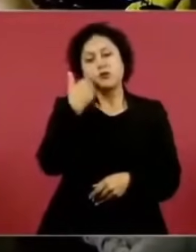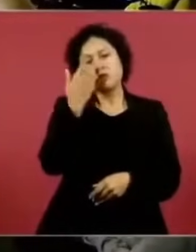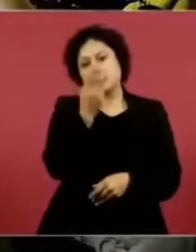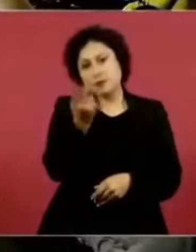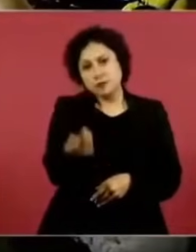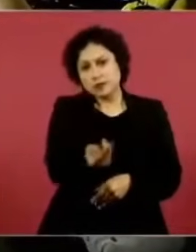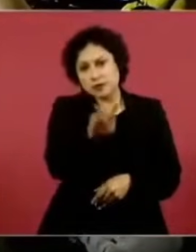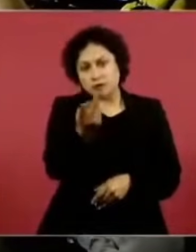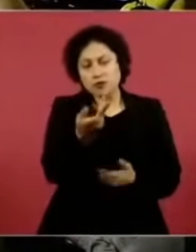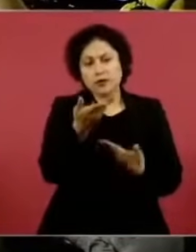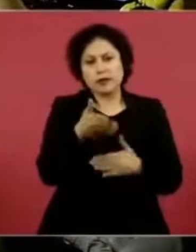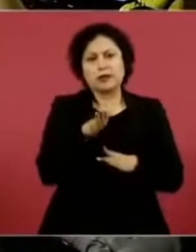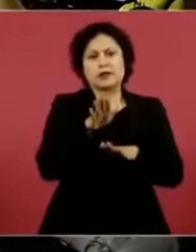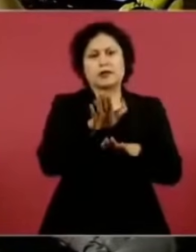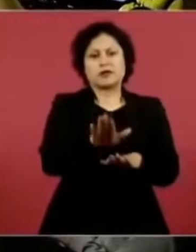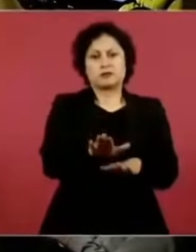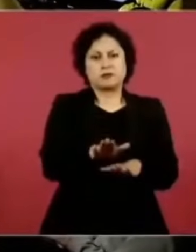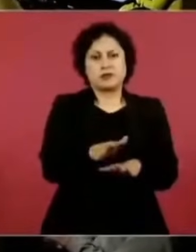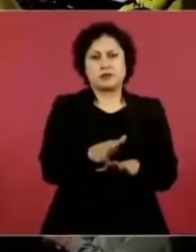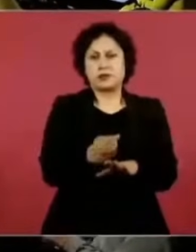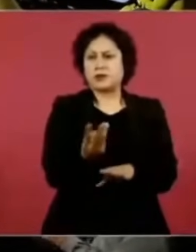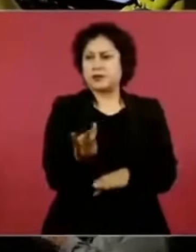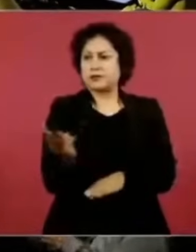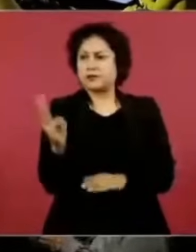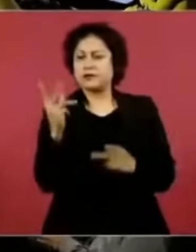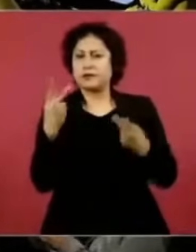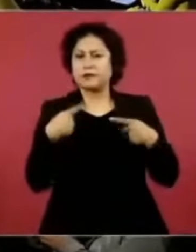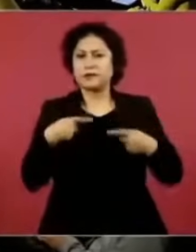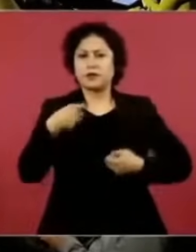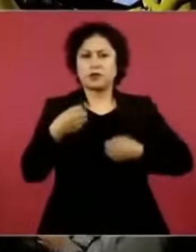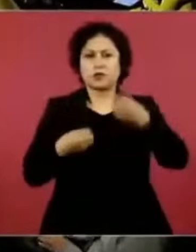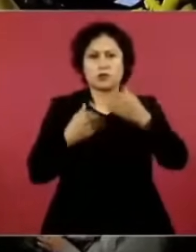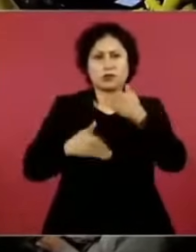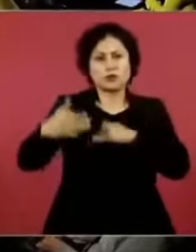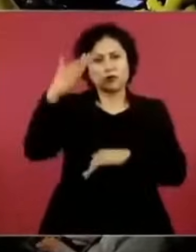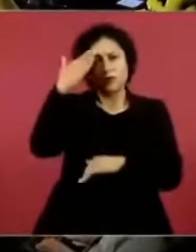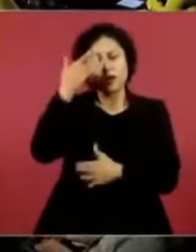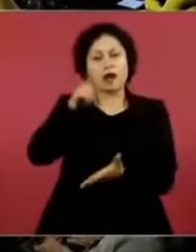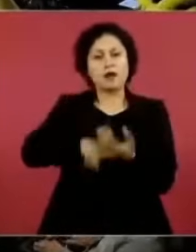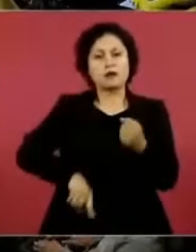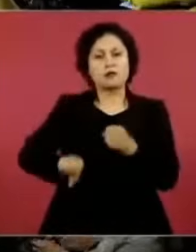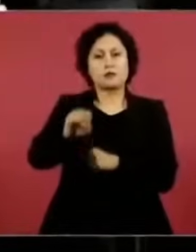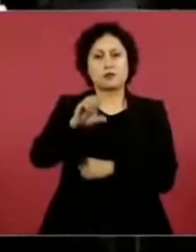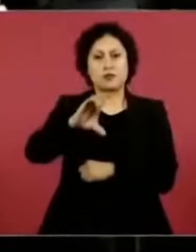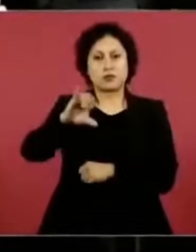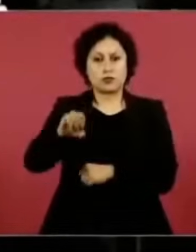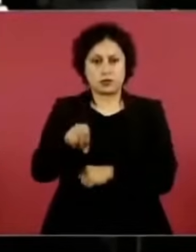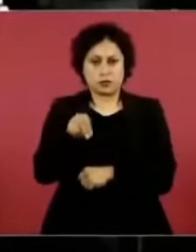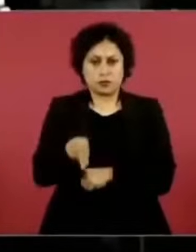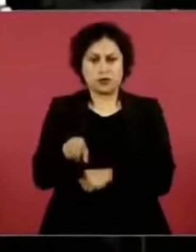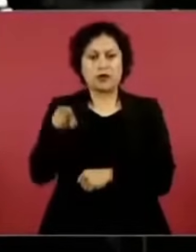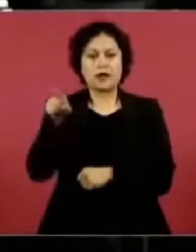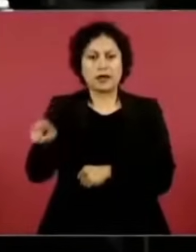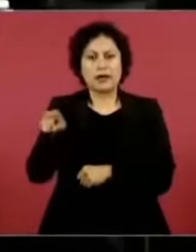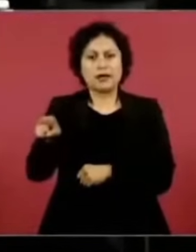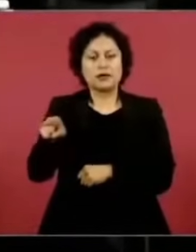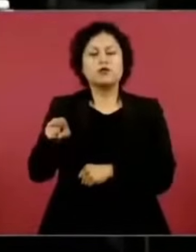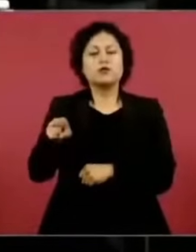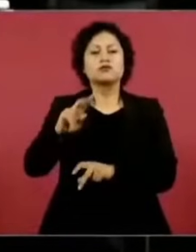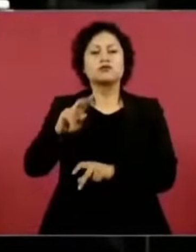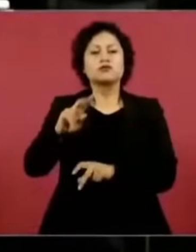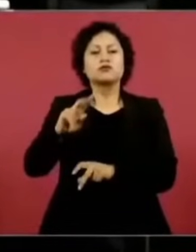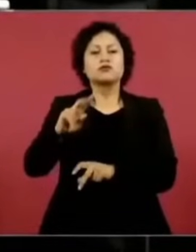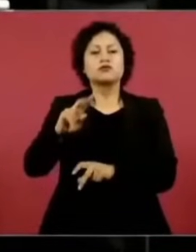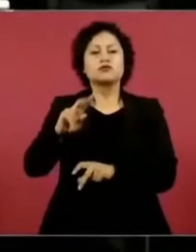las declaraciones que hicieron 3 ministros de la Suprema Corte en la Feria Internacional del Libro en